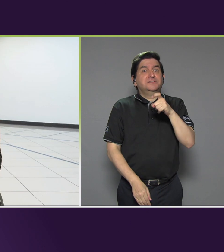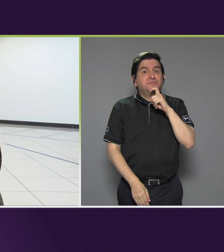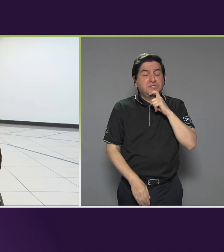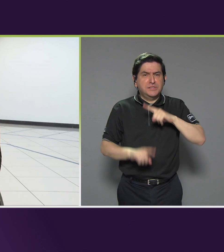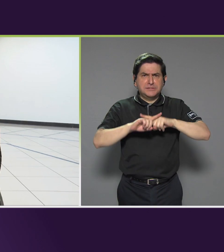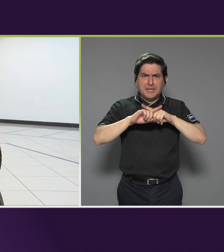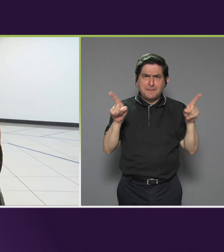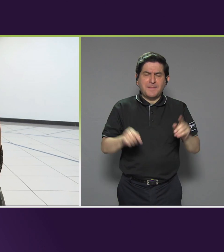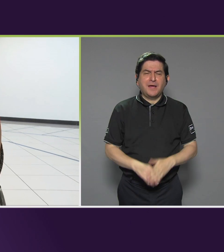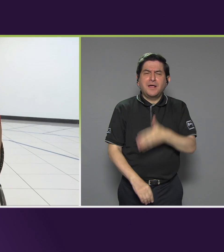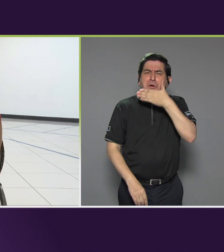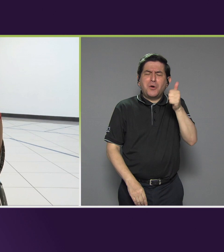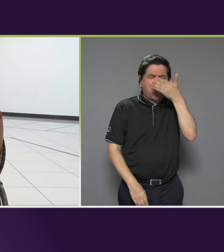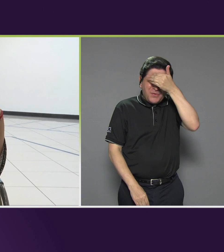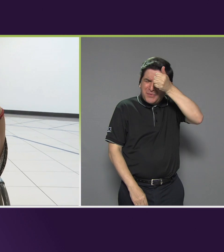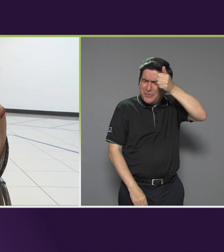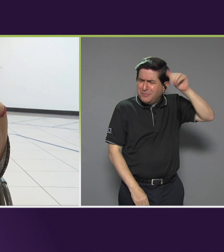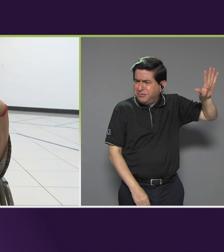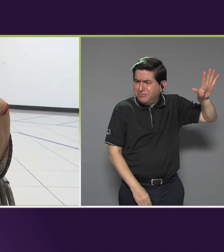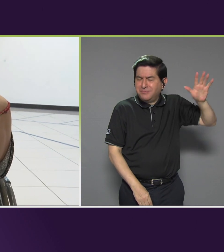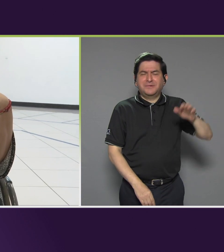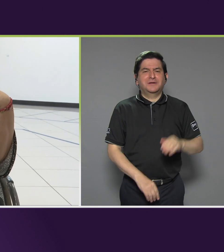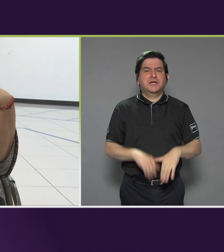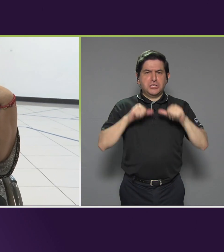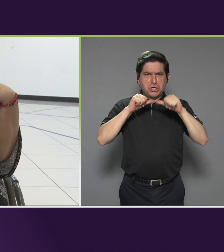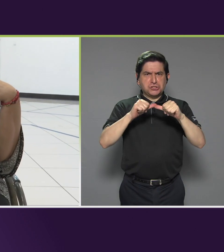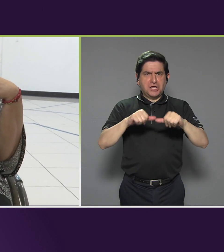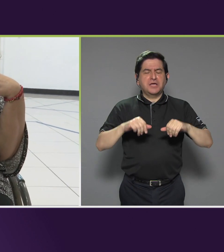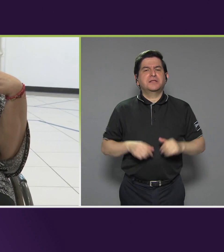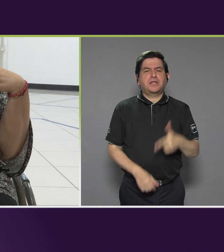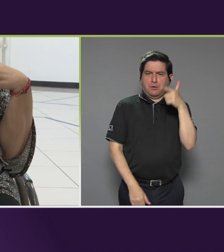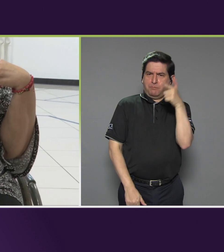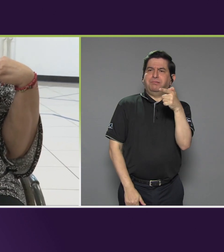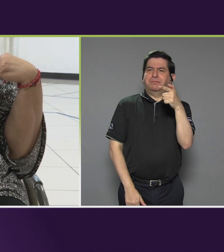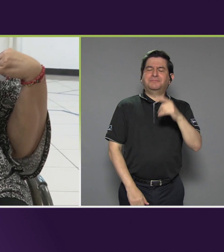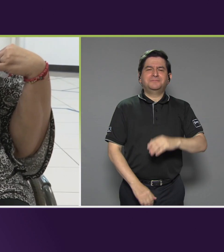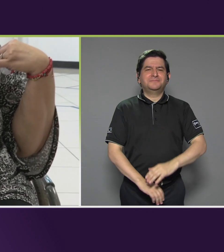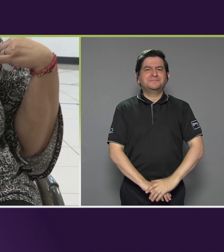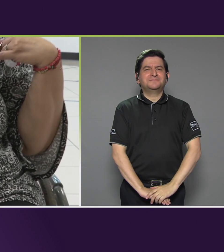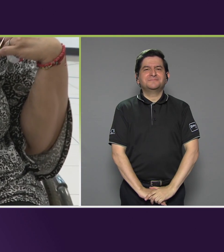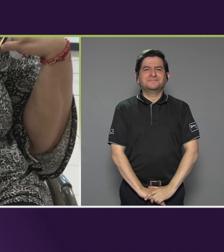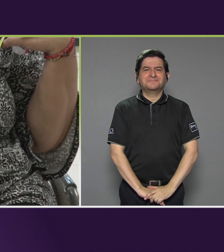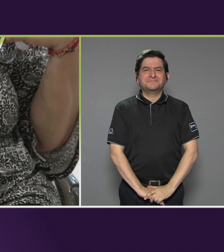pero lo mejor es olvidarlo y seguir con el próximo tiro.